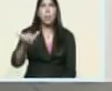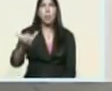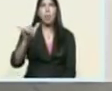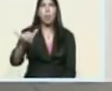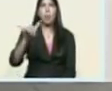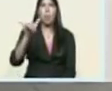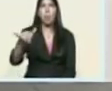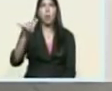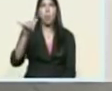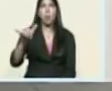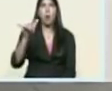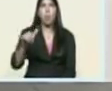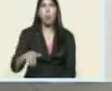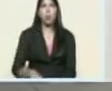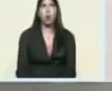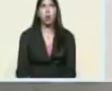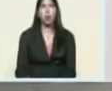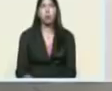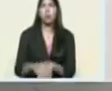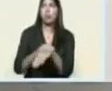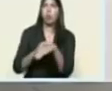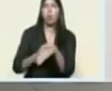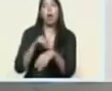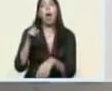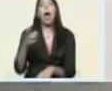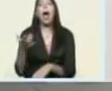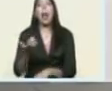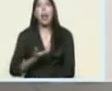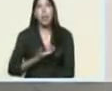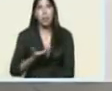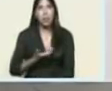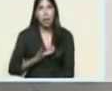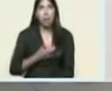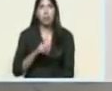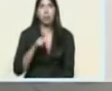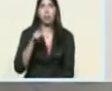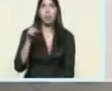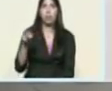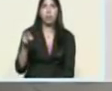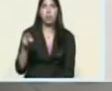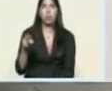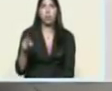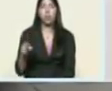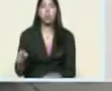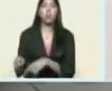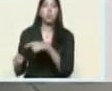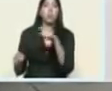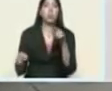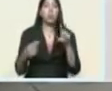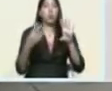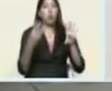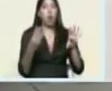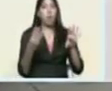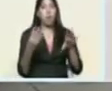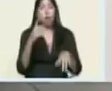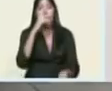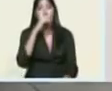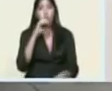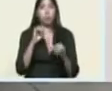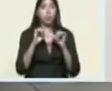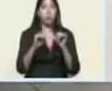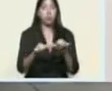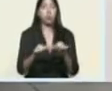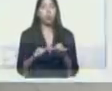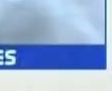8 años gobernador, perdón, alcalde del municipio Iribarren. Y 9 años gobernador del estado Lara.